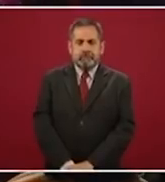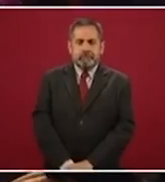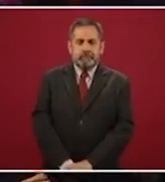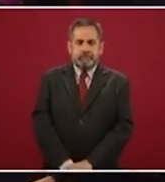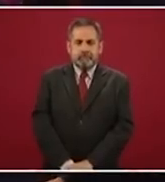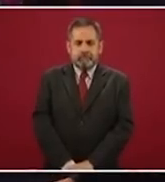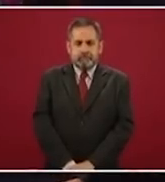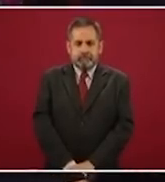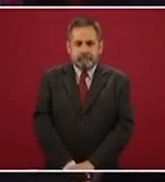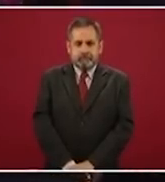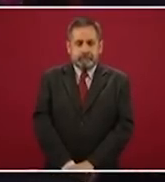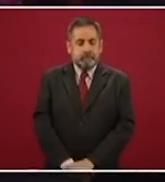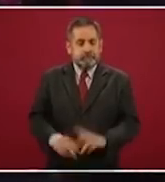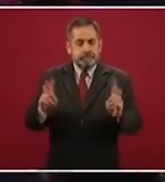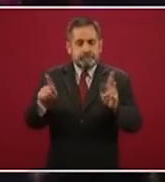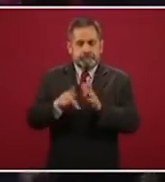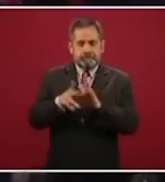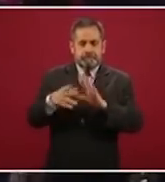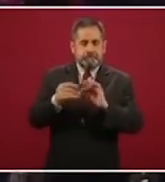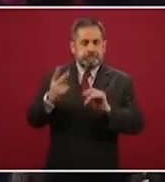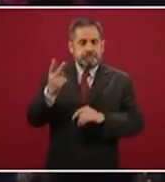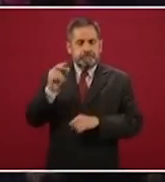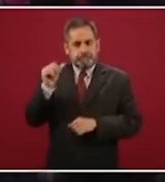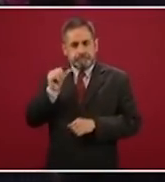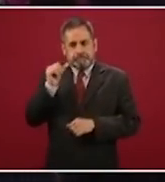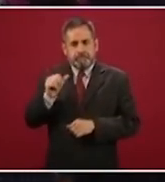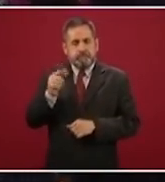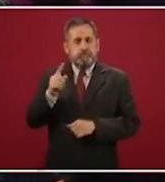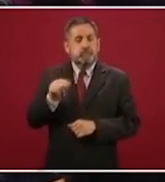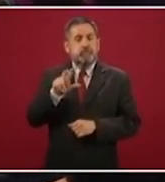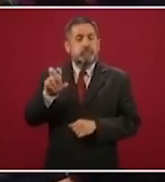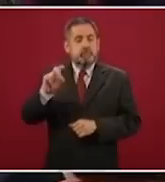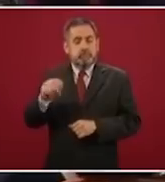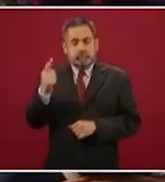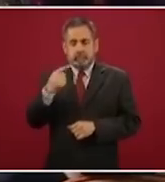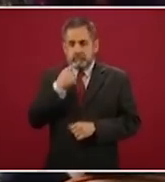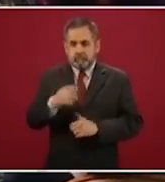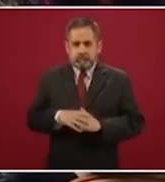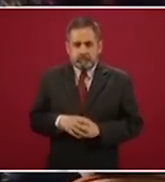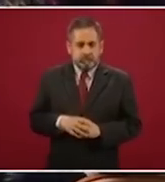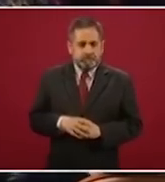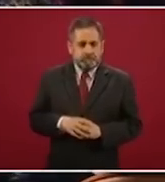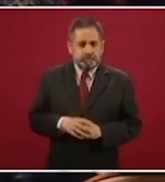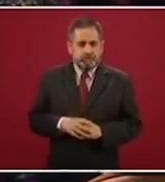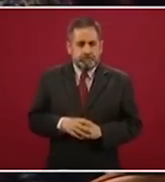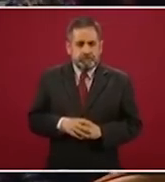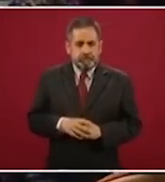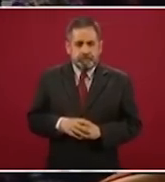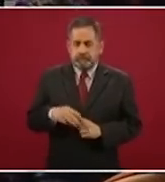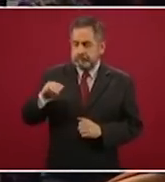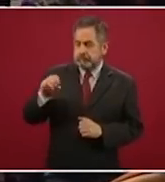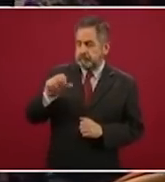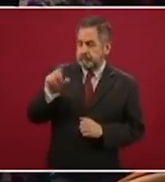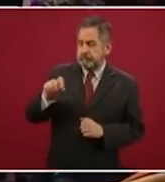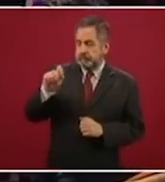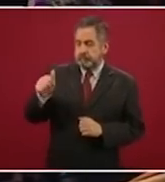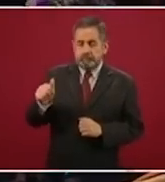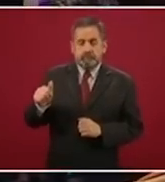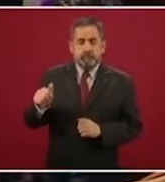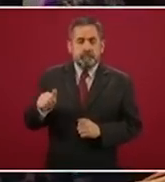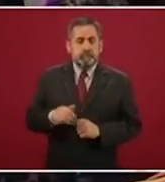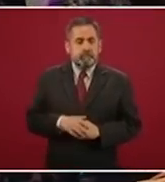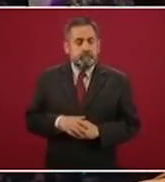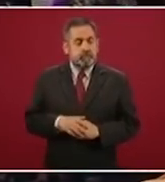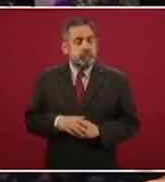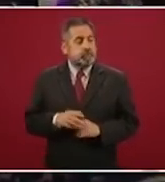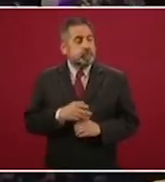De esa publicada en el Federalista Mexicano el 2 de abril de 1831. Casa, marzo 26 de 1831, muy